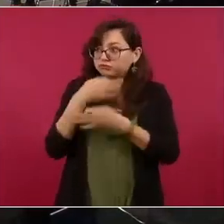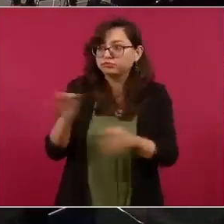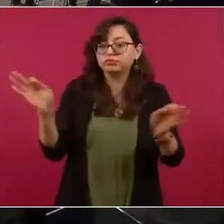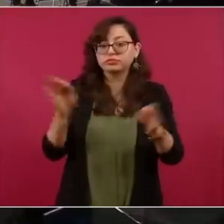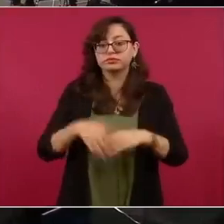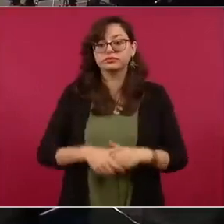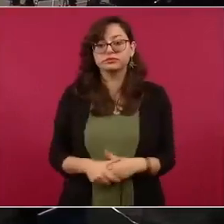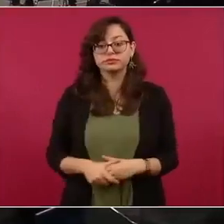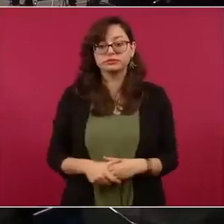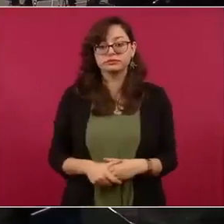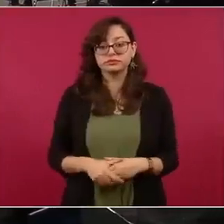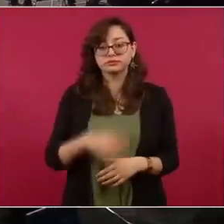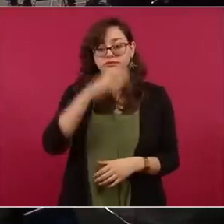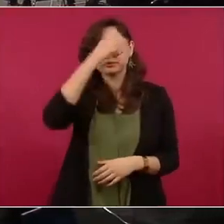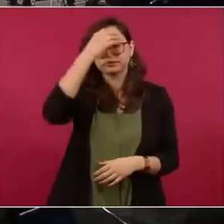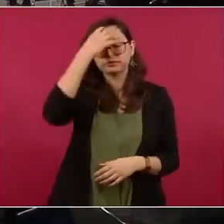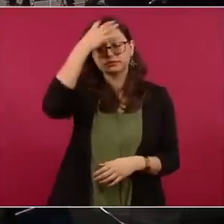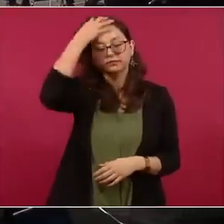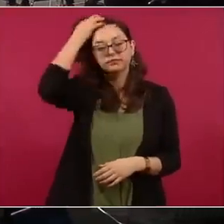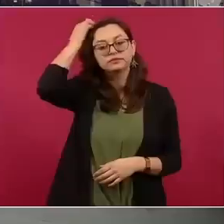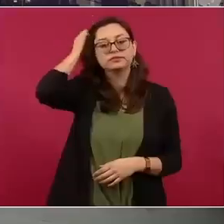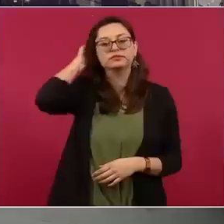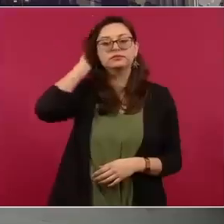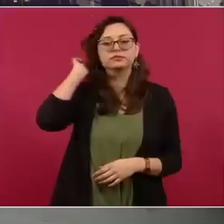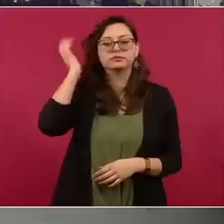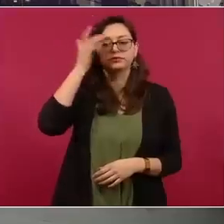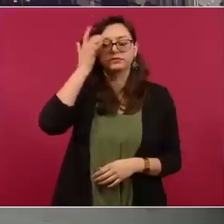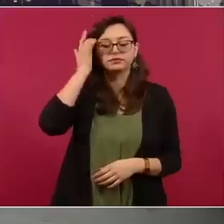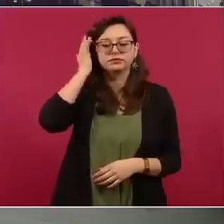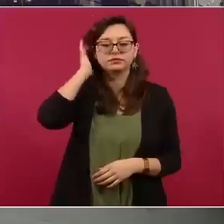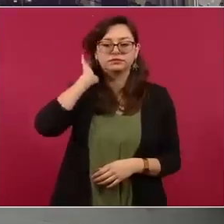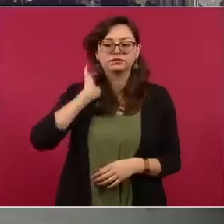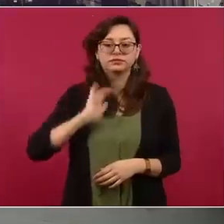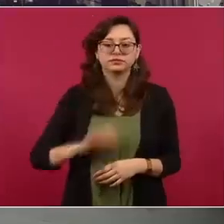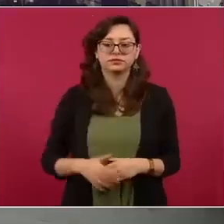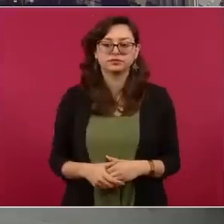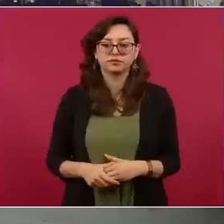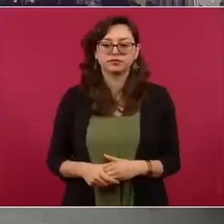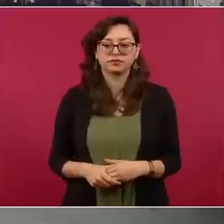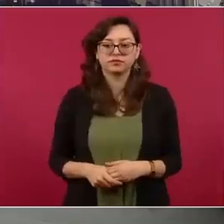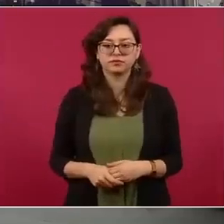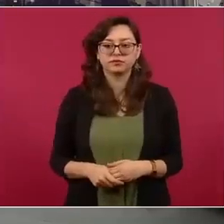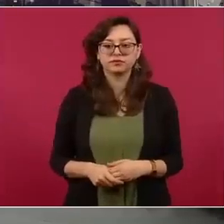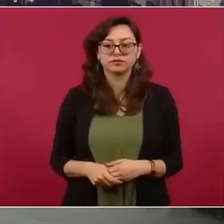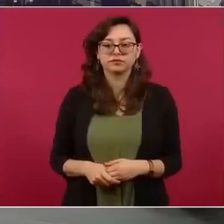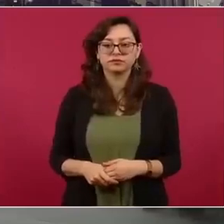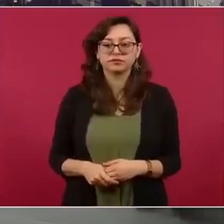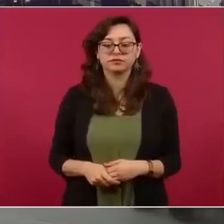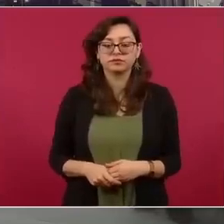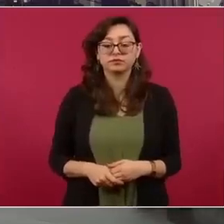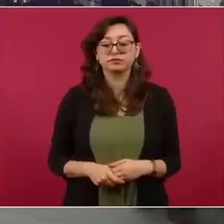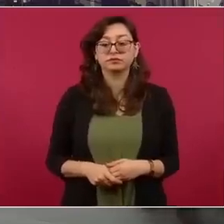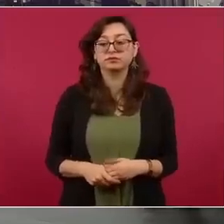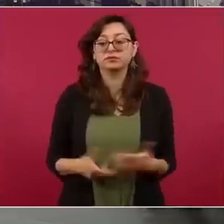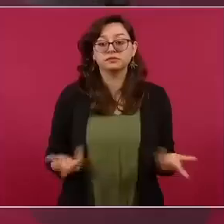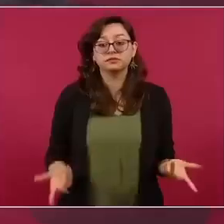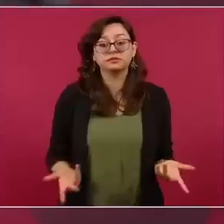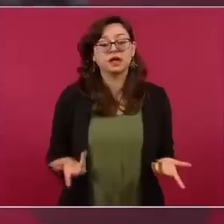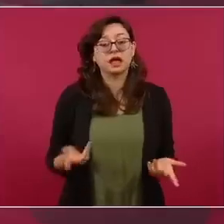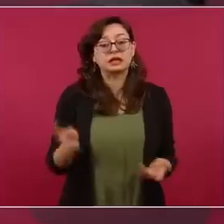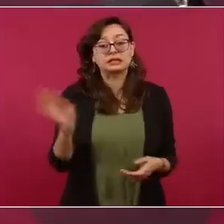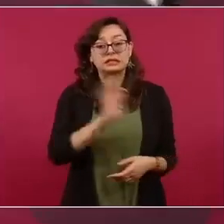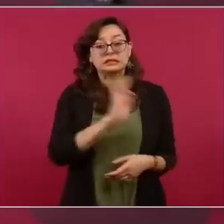¿En algún momento podrían solicitar la extradición a México? Hay que esperarnos, es que todavía